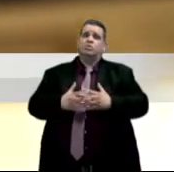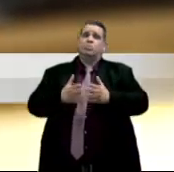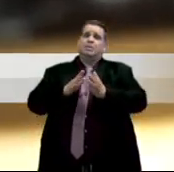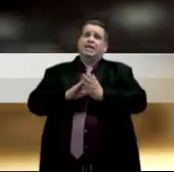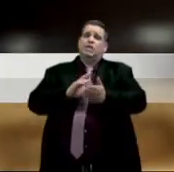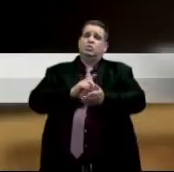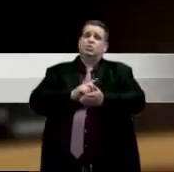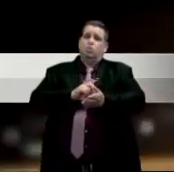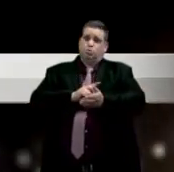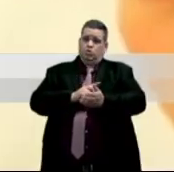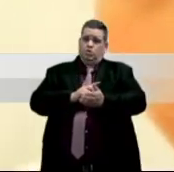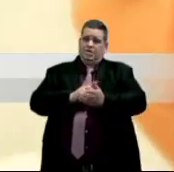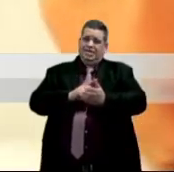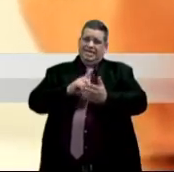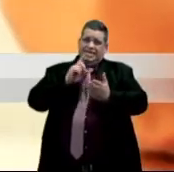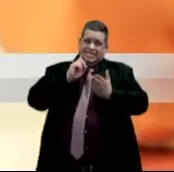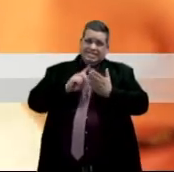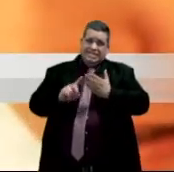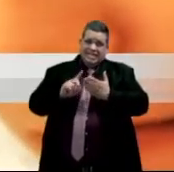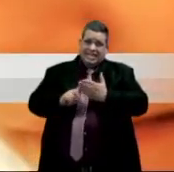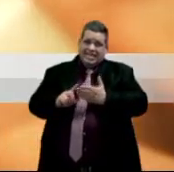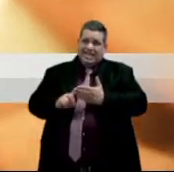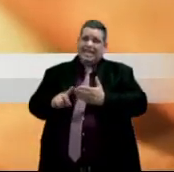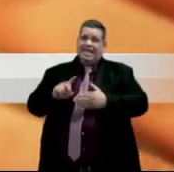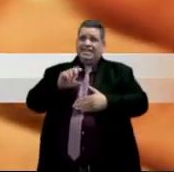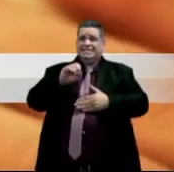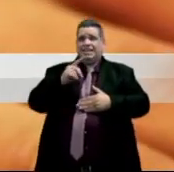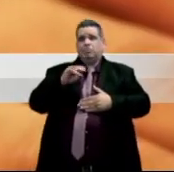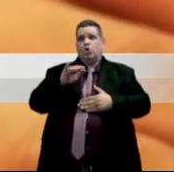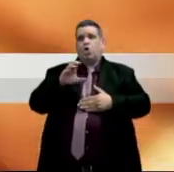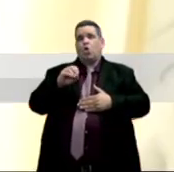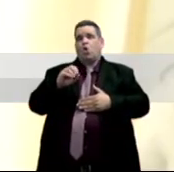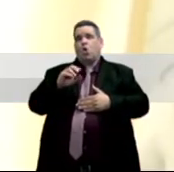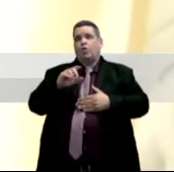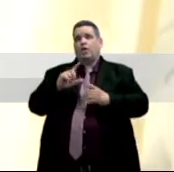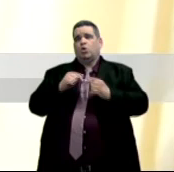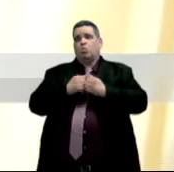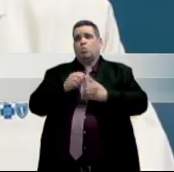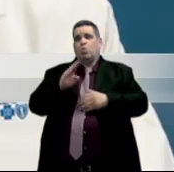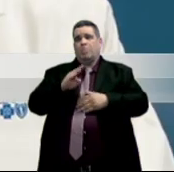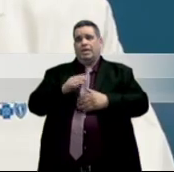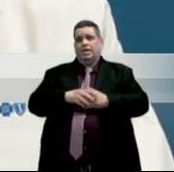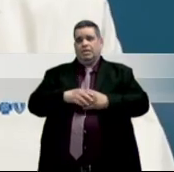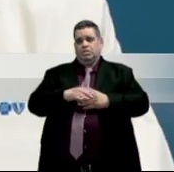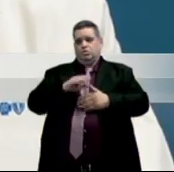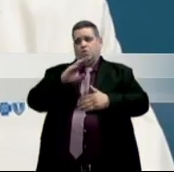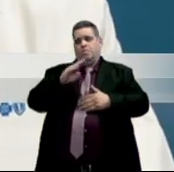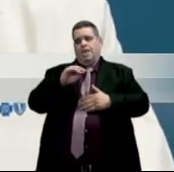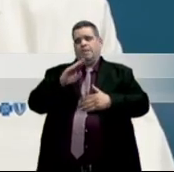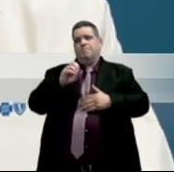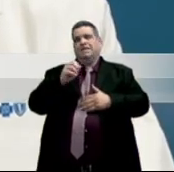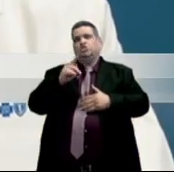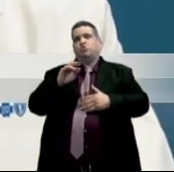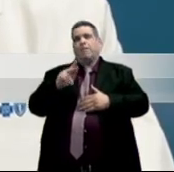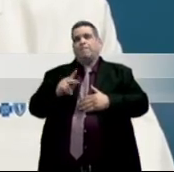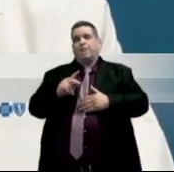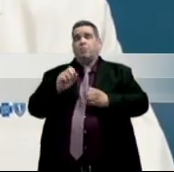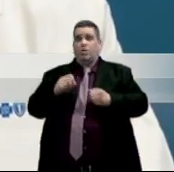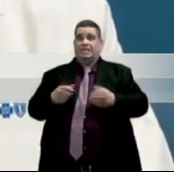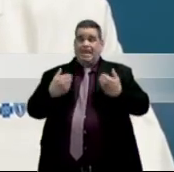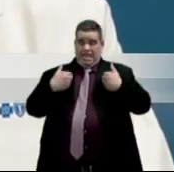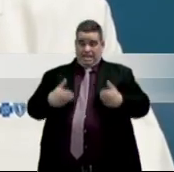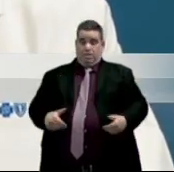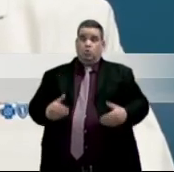de detección del estreptococo del grupo B. Esta bacteria, conocida como baby strep, puede estar en tu cuerpo